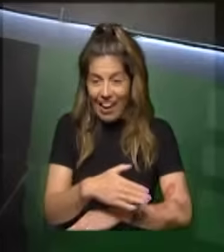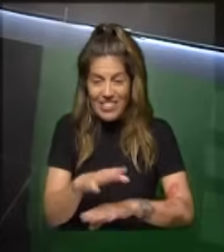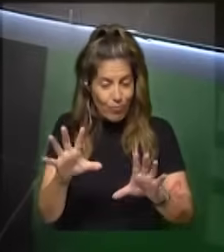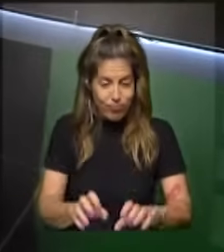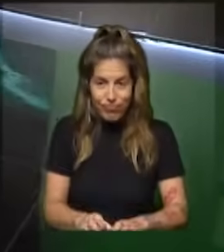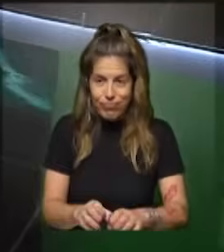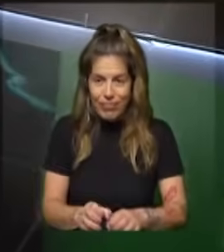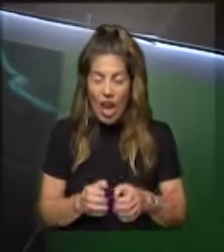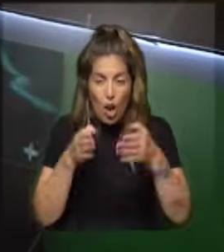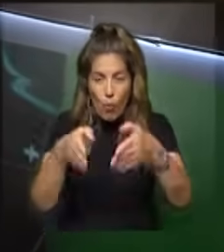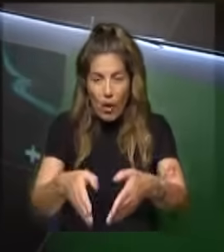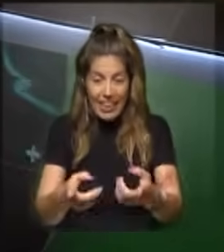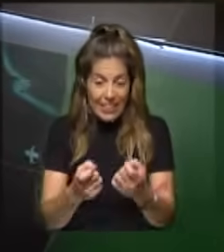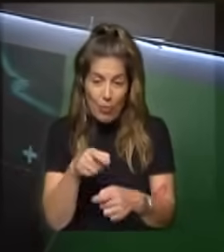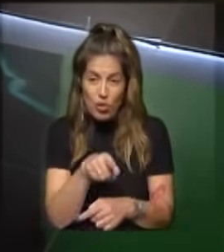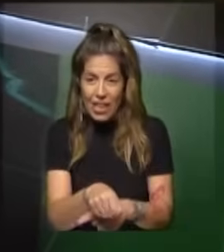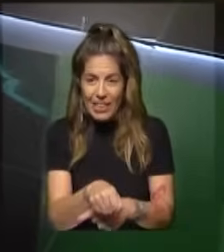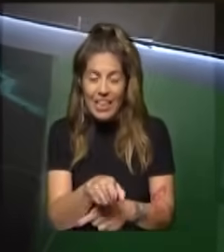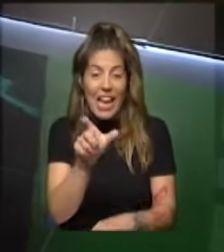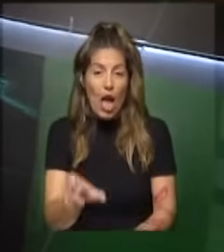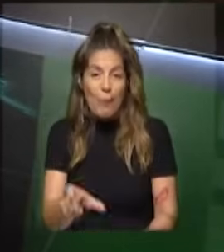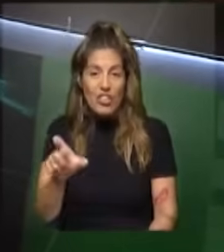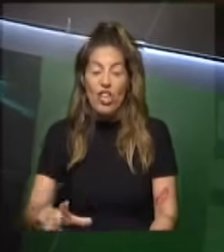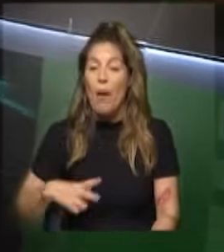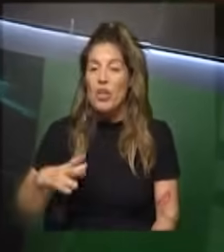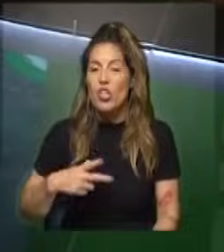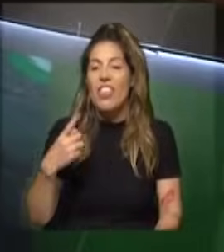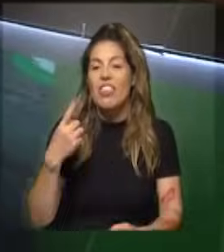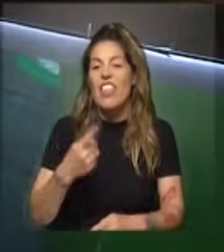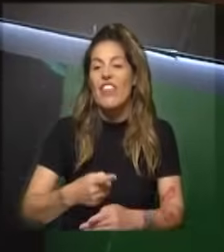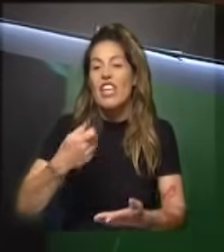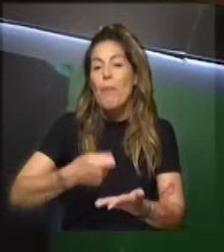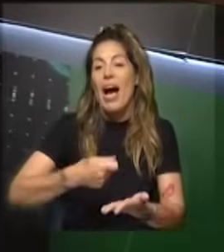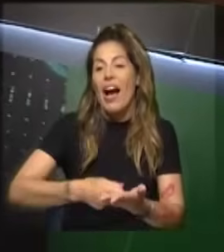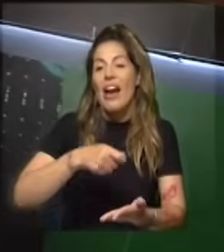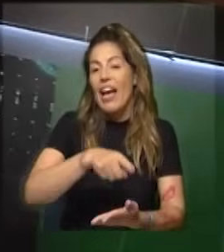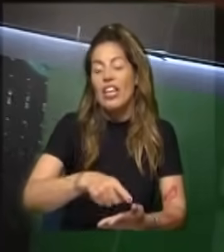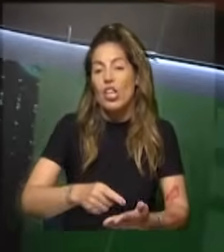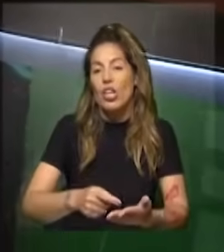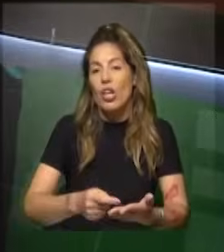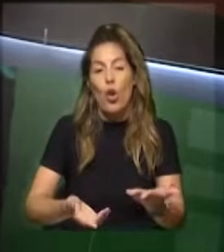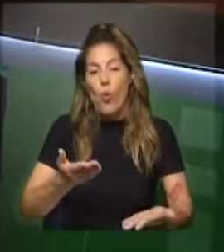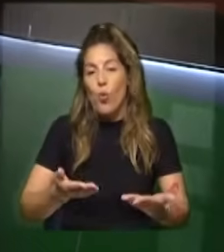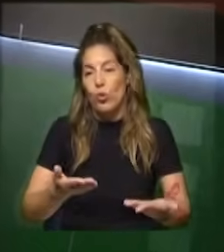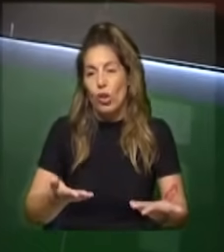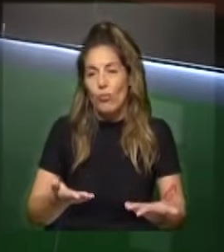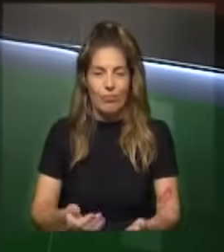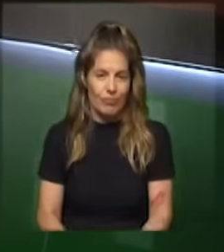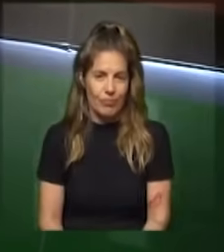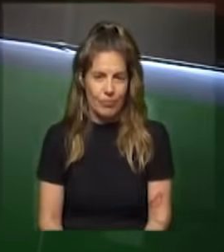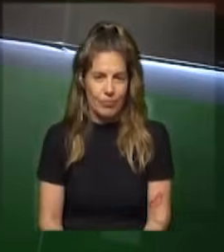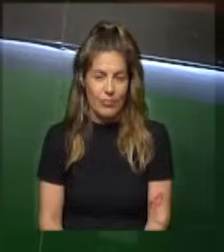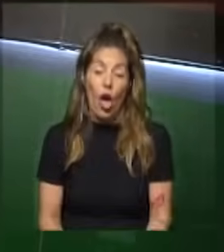puentes necesitamos ahí, y la gente millonaria debería pagar su parte justa como todos los demás.